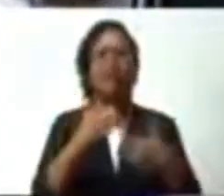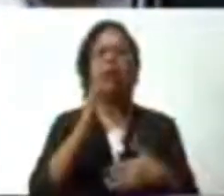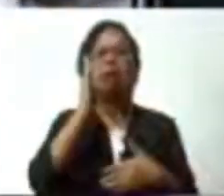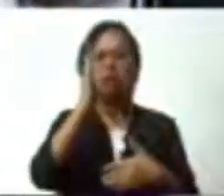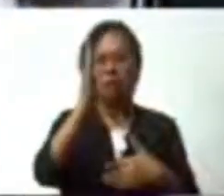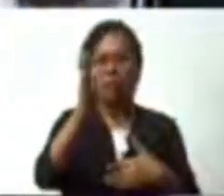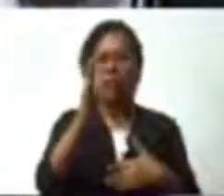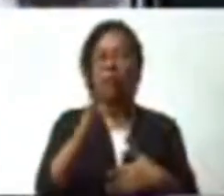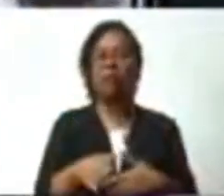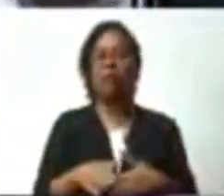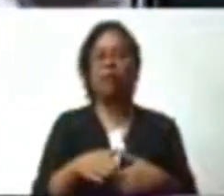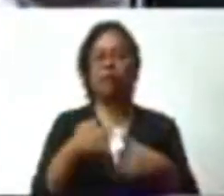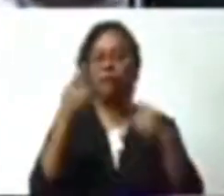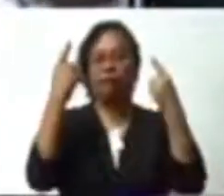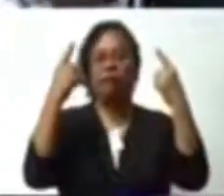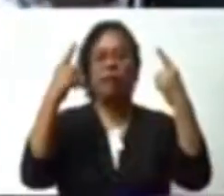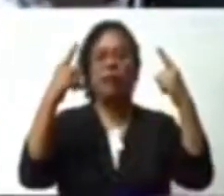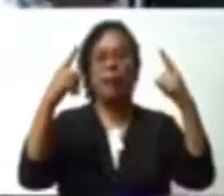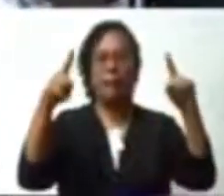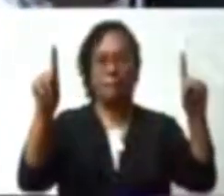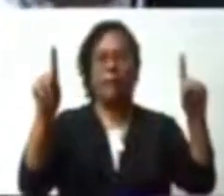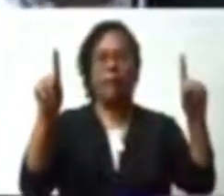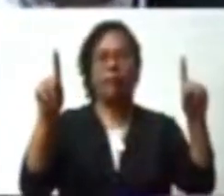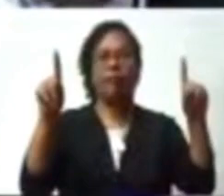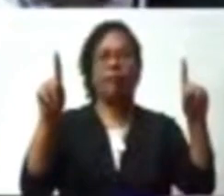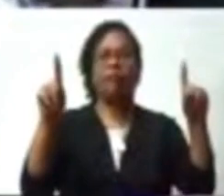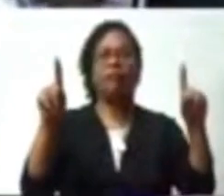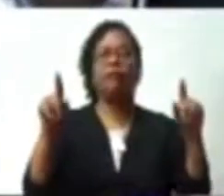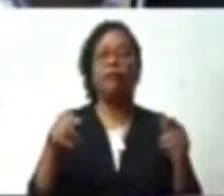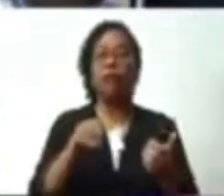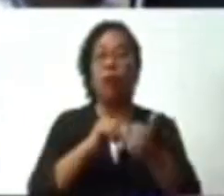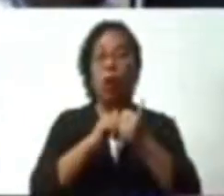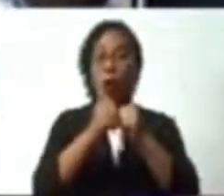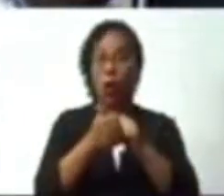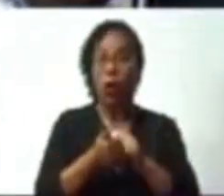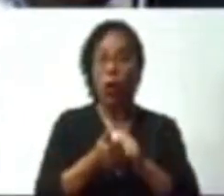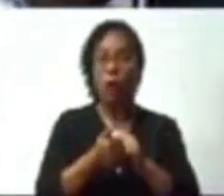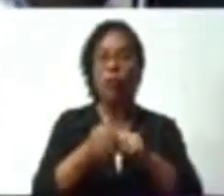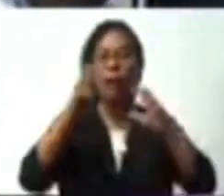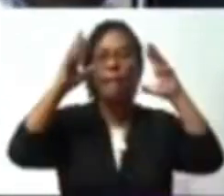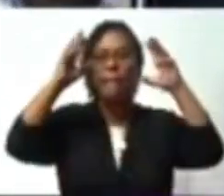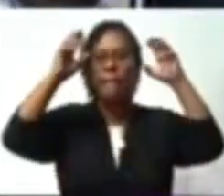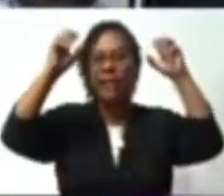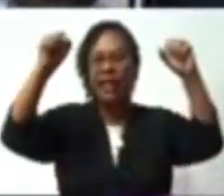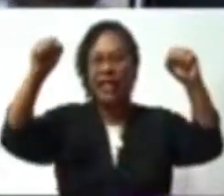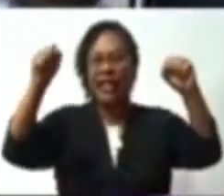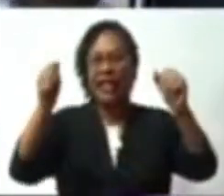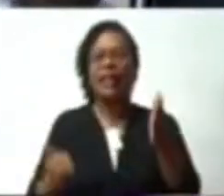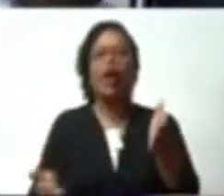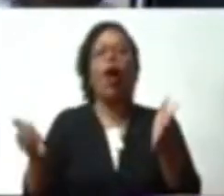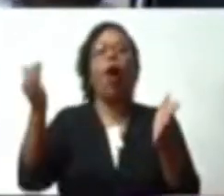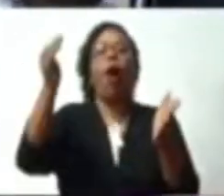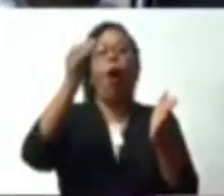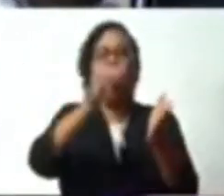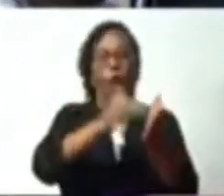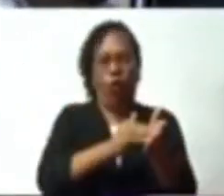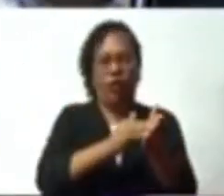gratificación. Eligiendo de nuevo al presidente de la República como el presidente que más ha invertido en la